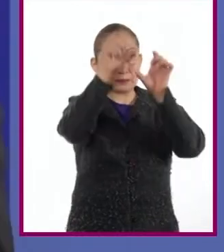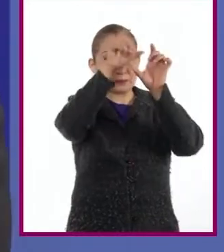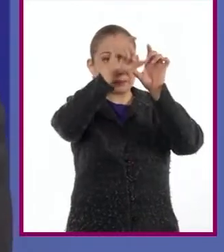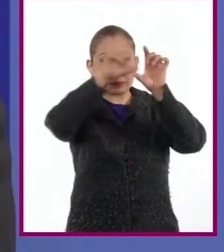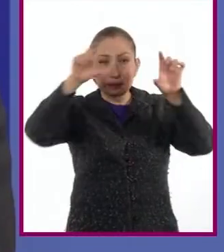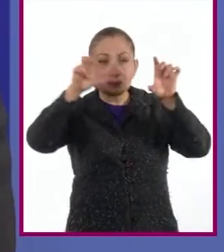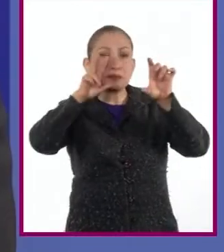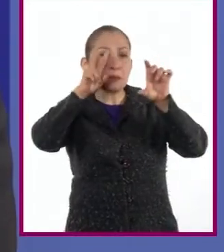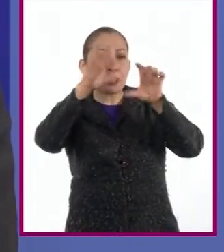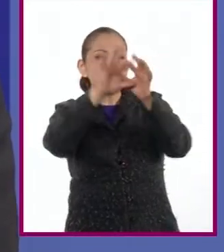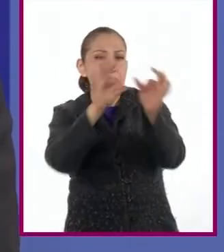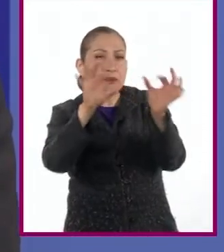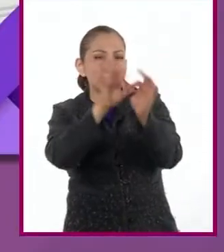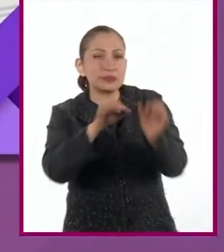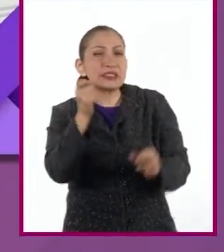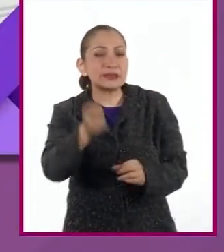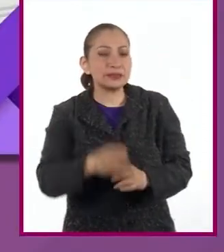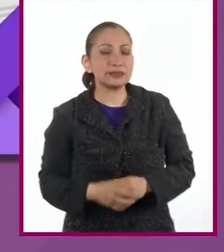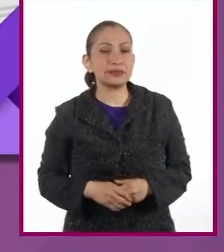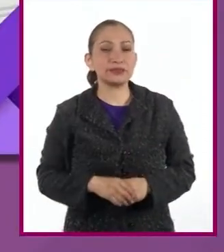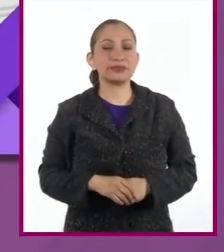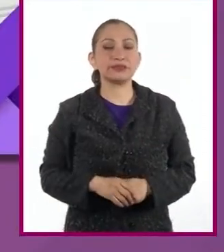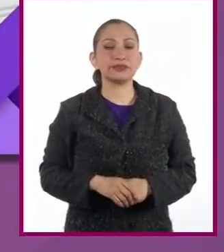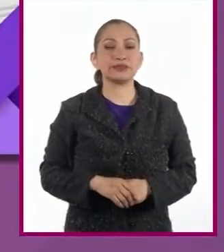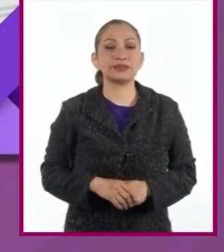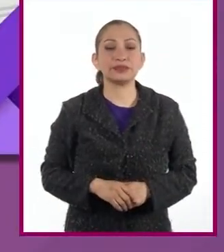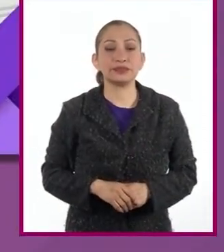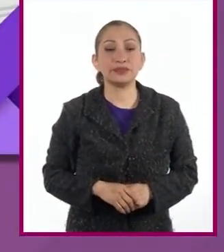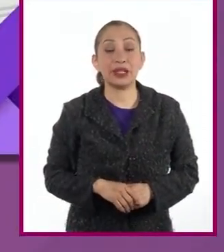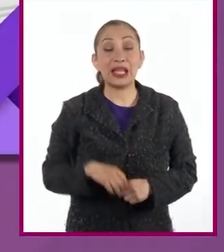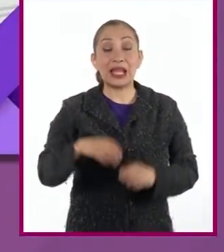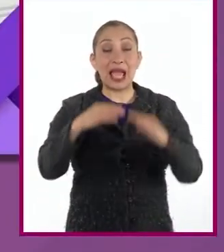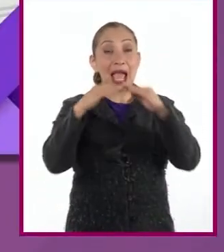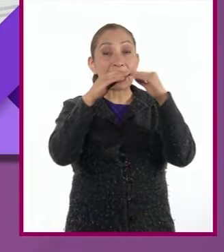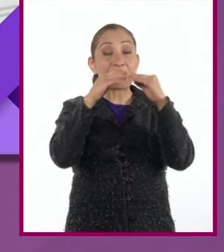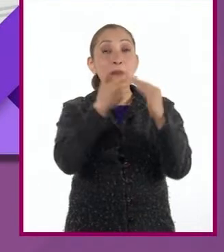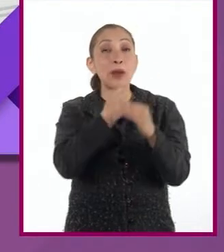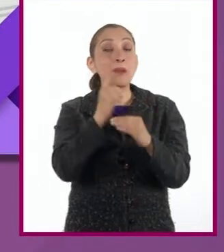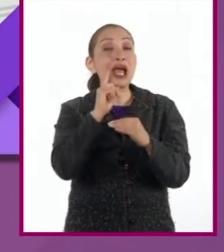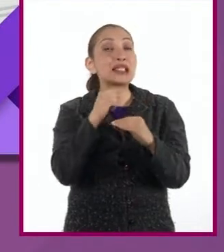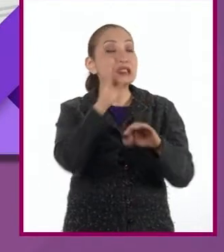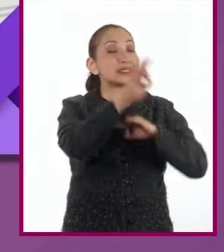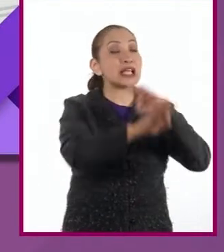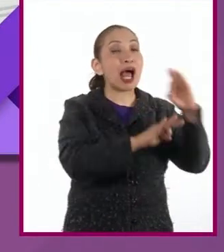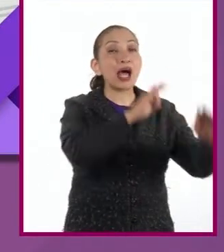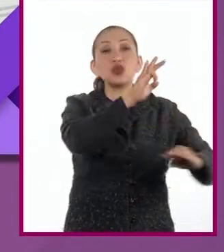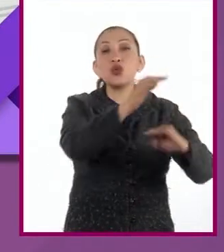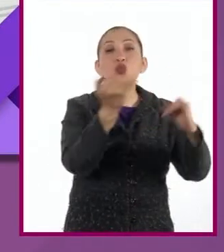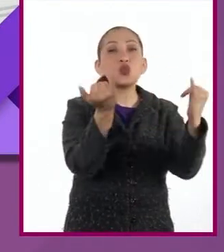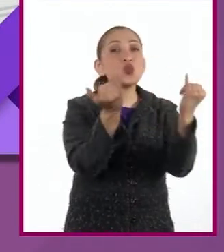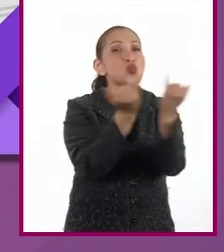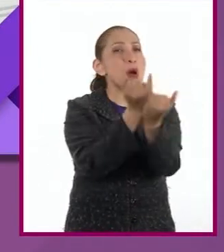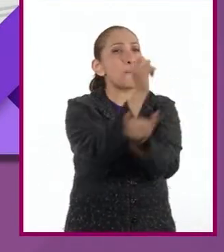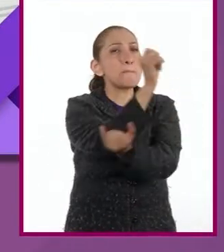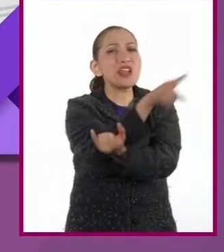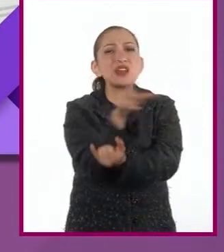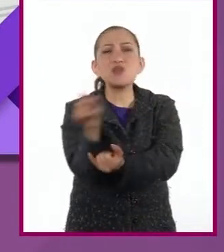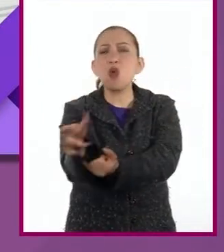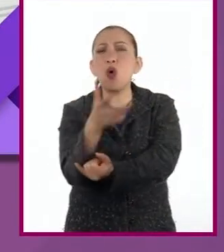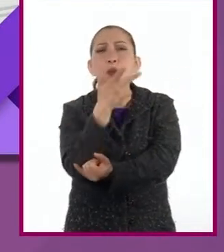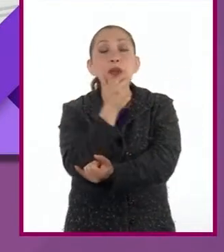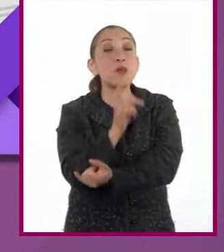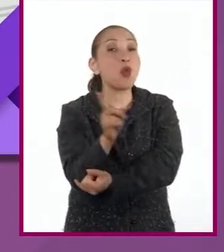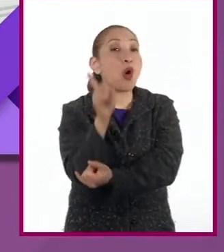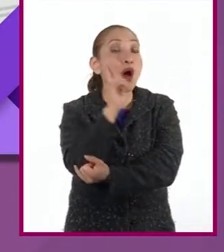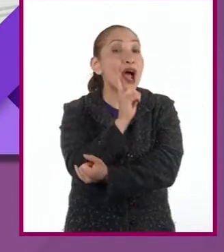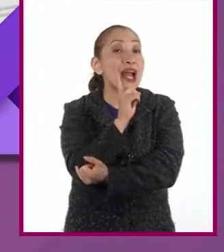y escuchar la explicación. La equidad de género es el trato imparcial que reciben mujeres y hombres, de